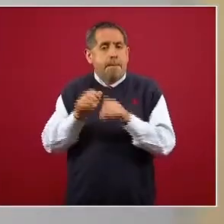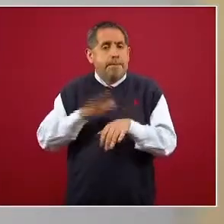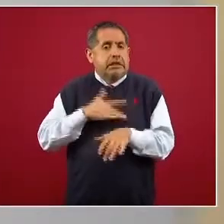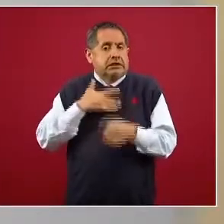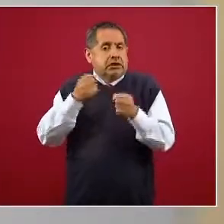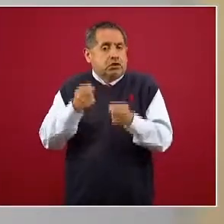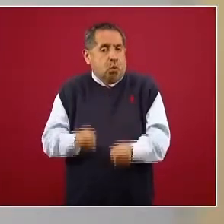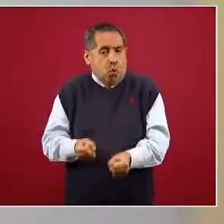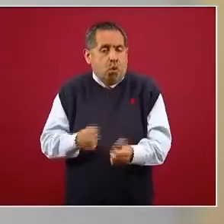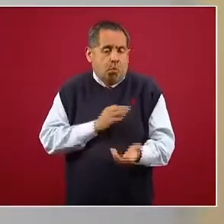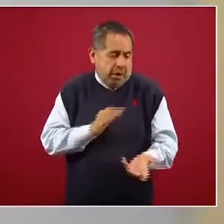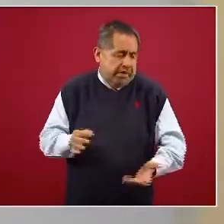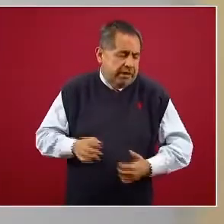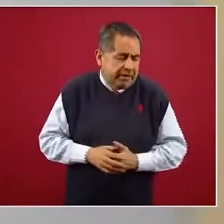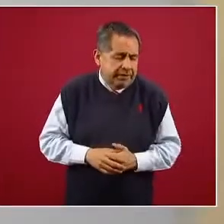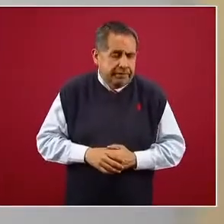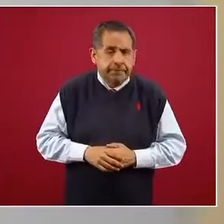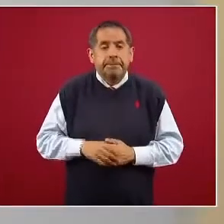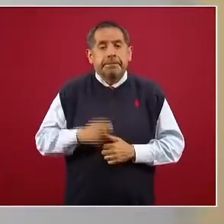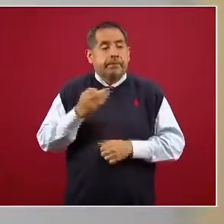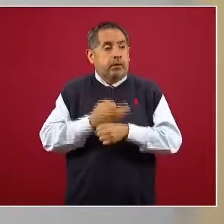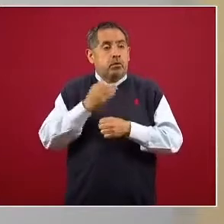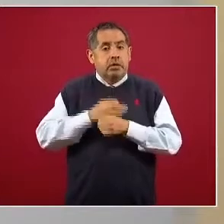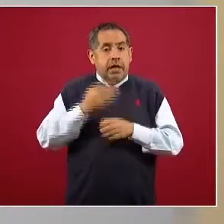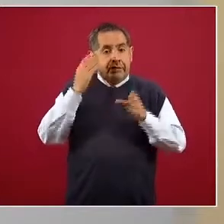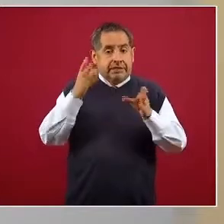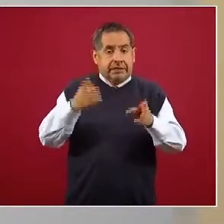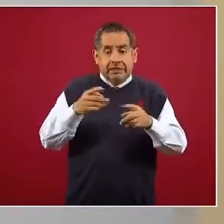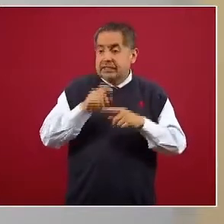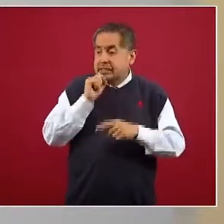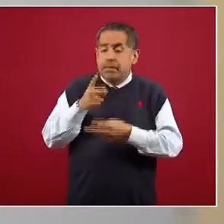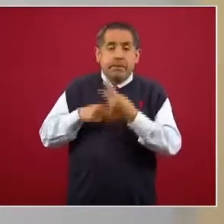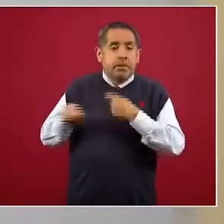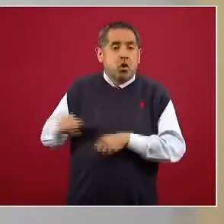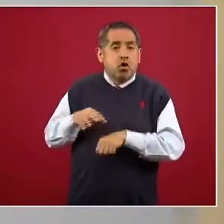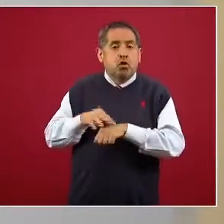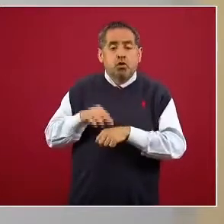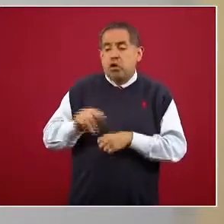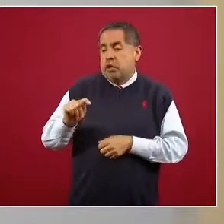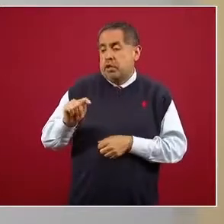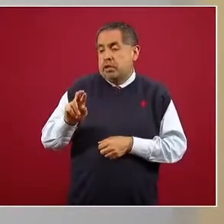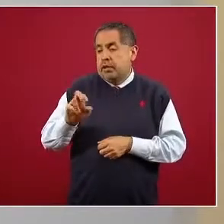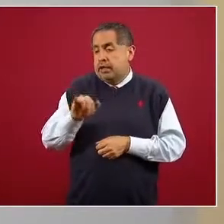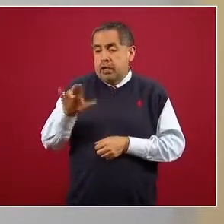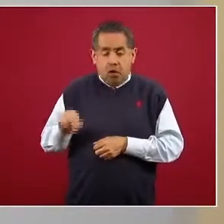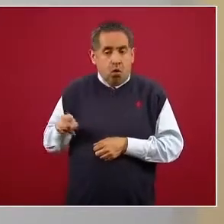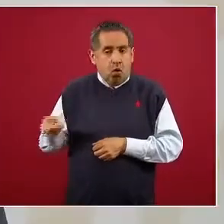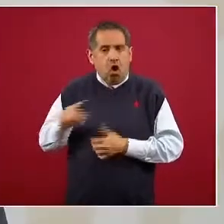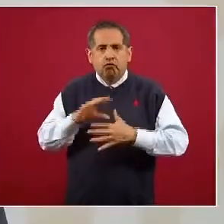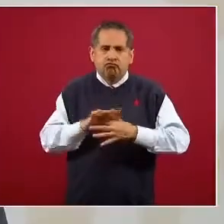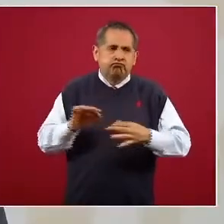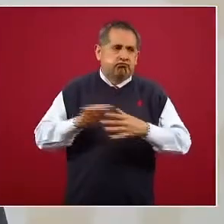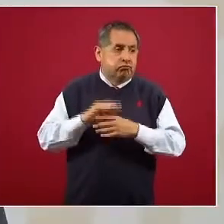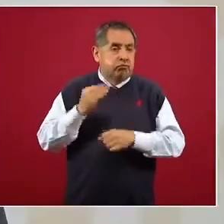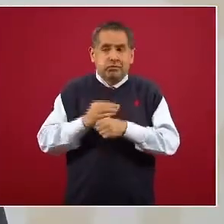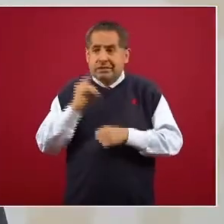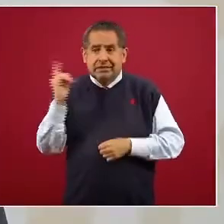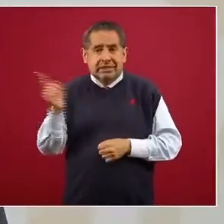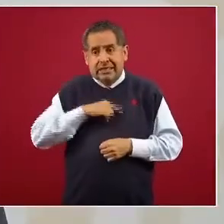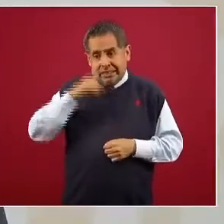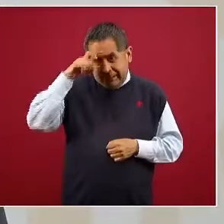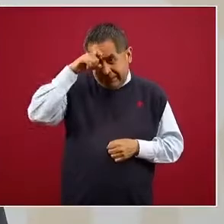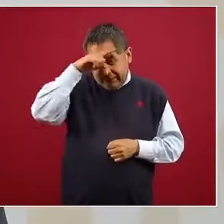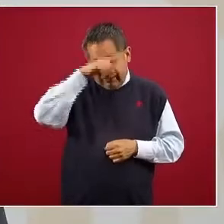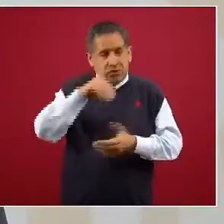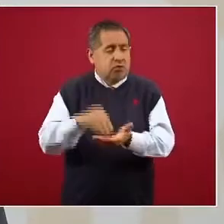segura. Durante la fase 3 también vino el doctor Trejo a hablarnos de la situación difícil que